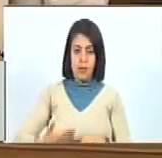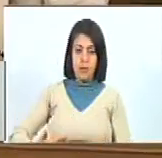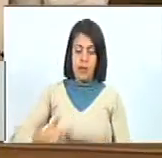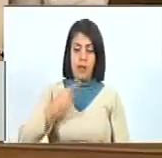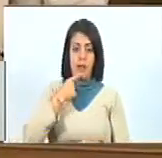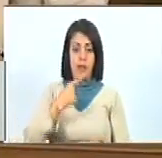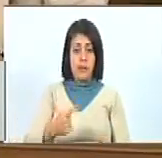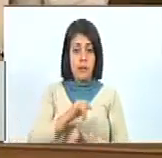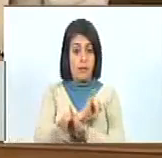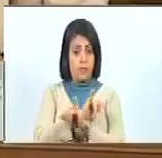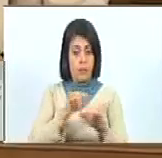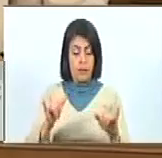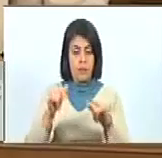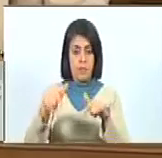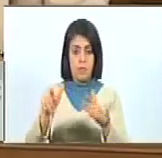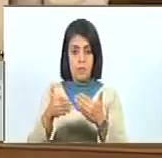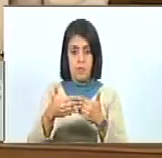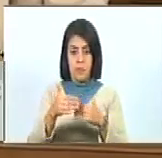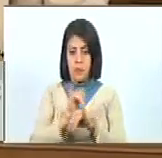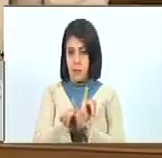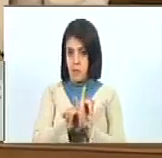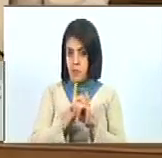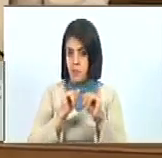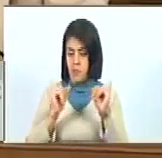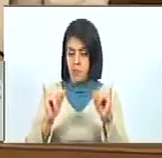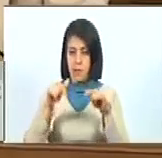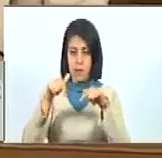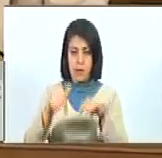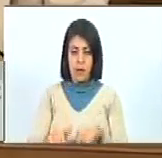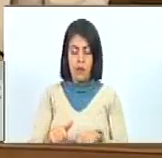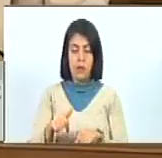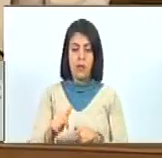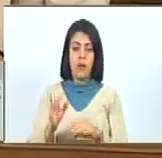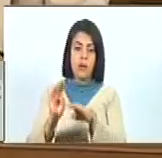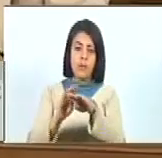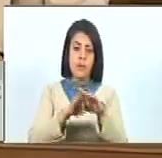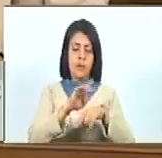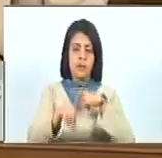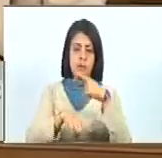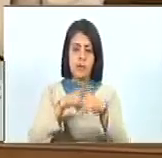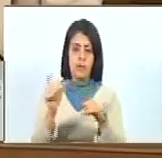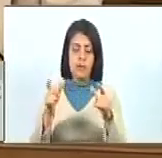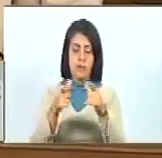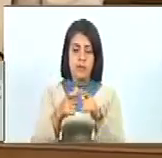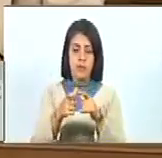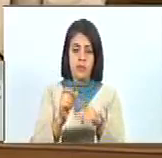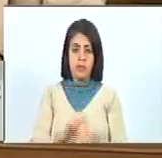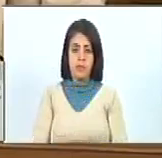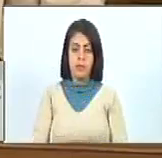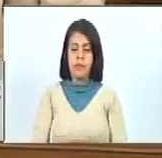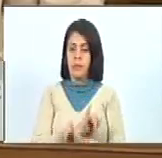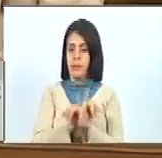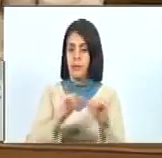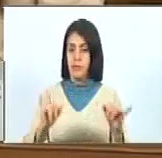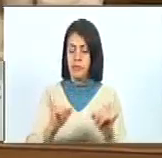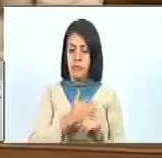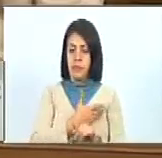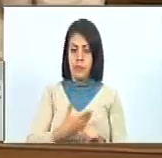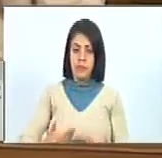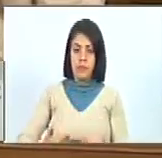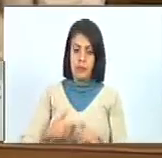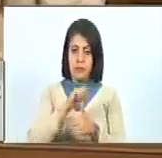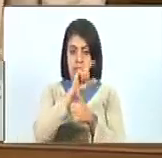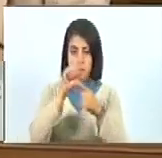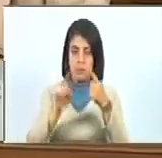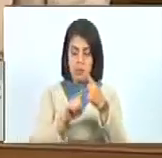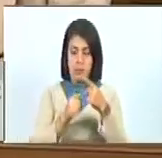señaló que agotada la agenda del día, se levanta la sesión ordinaria y convocó para la próxima sesión. Esto es el acta ciudadano primer